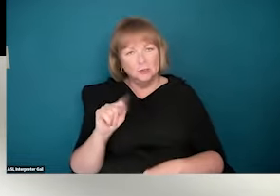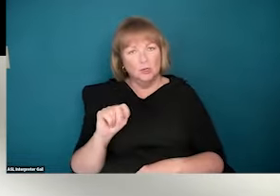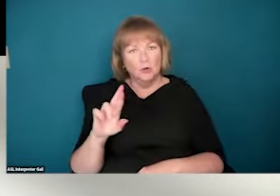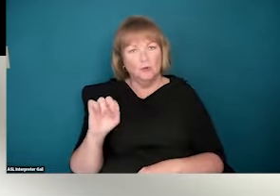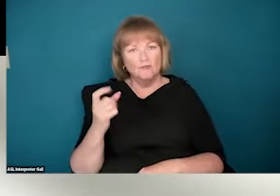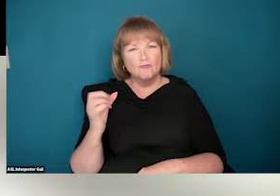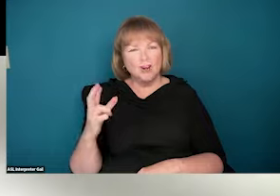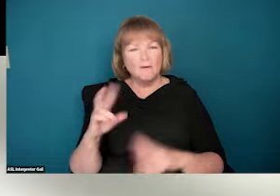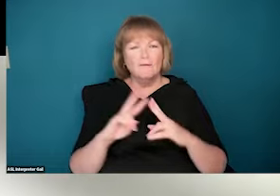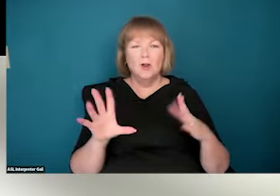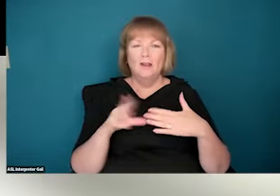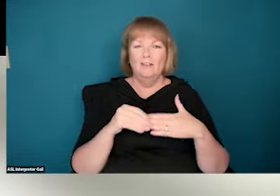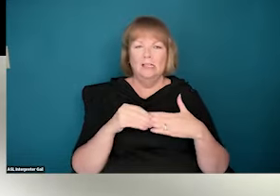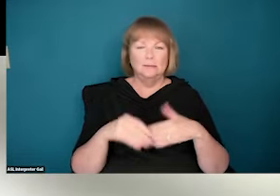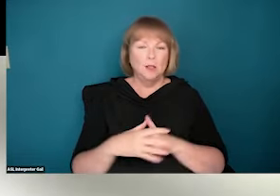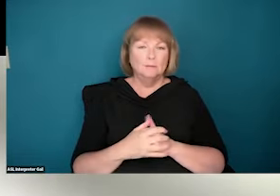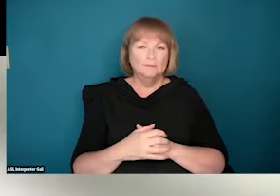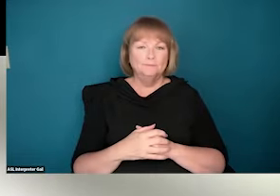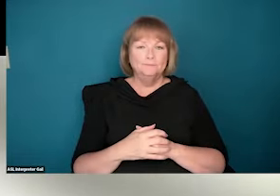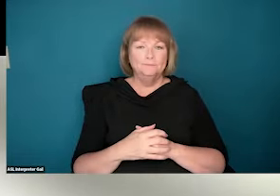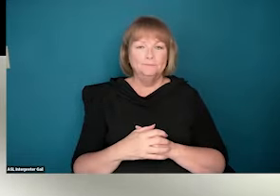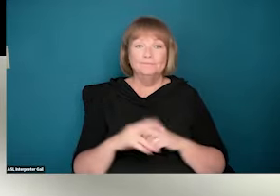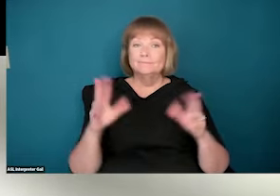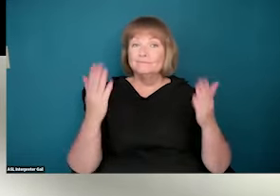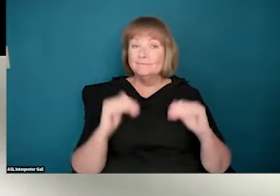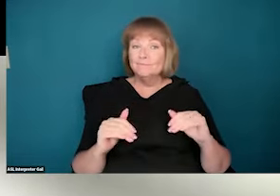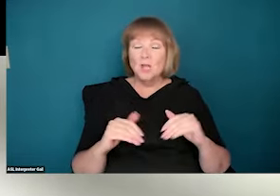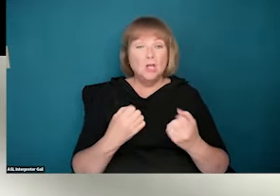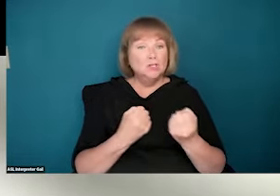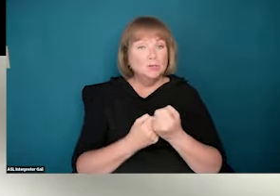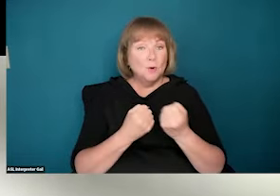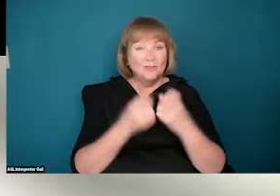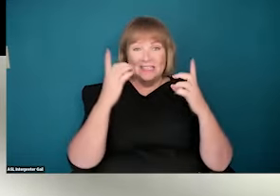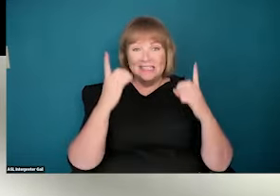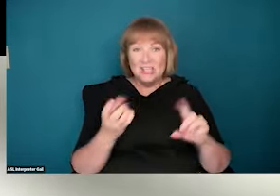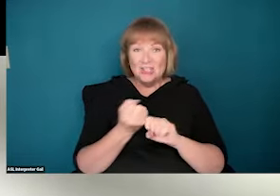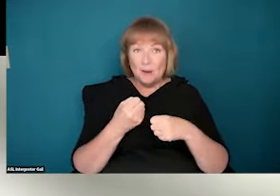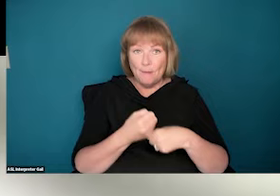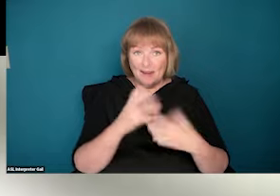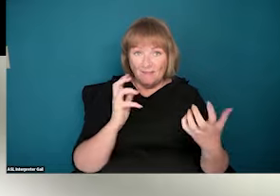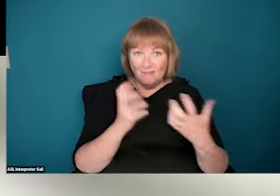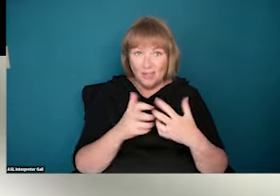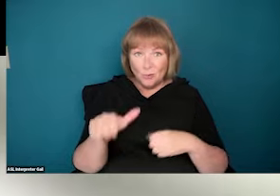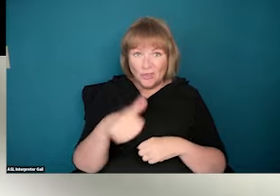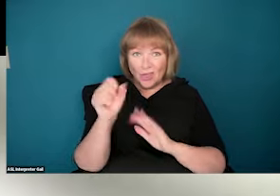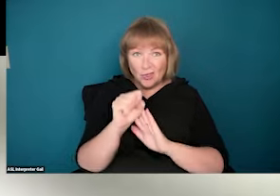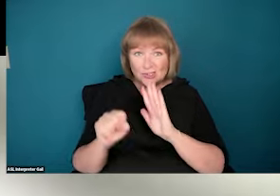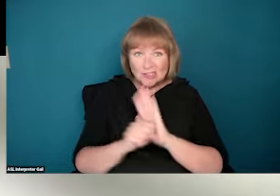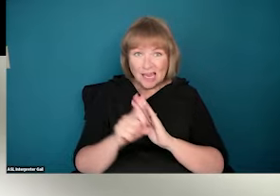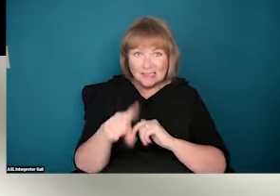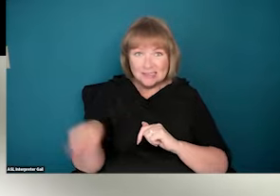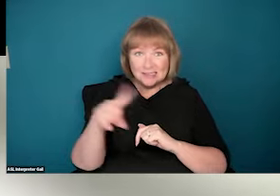mucha flexibilidad. Y también los puede escribir de cuáles son las condiciones para que se activen.